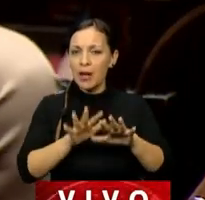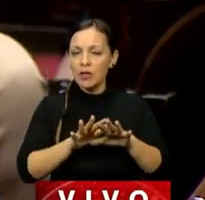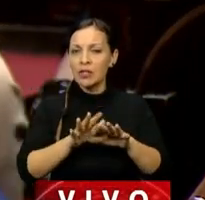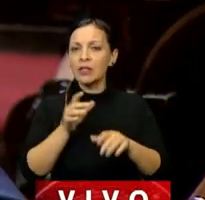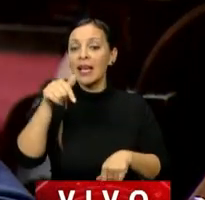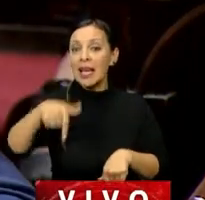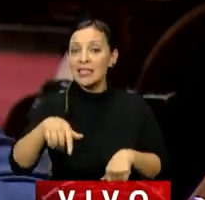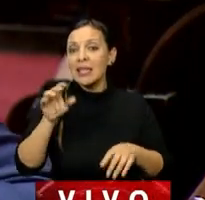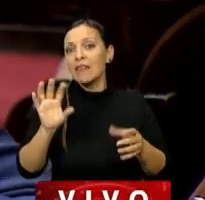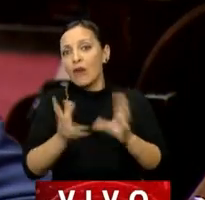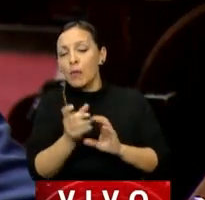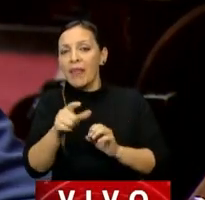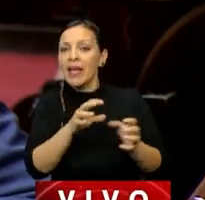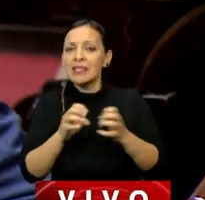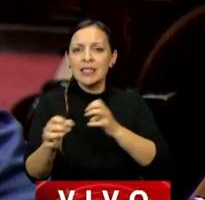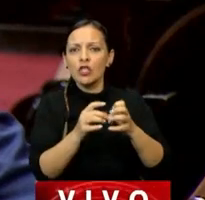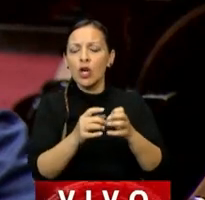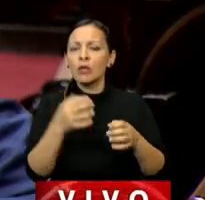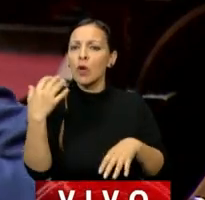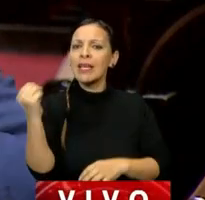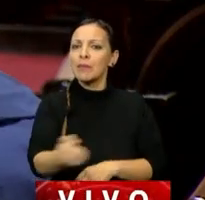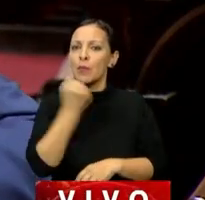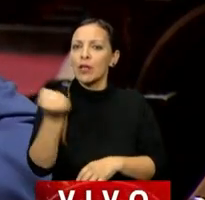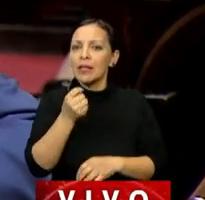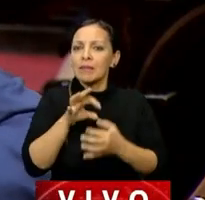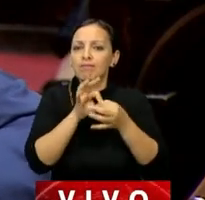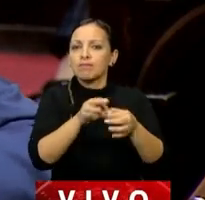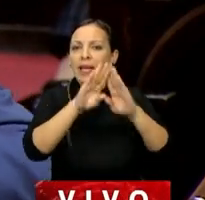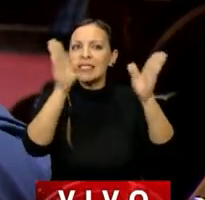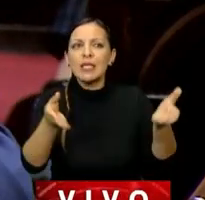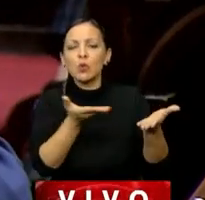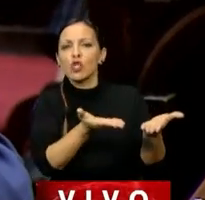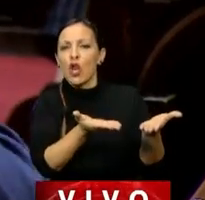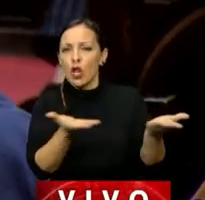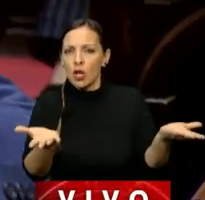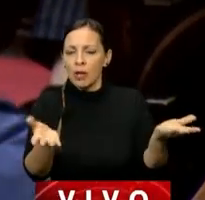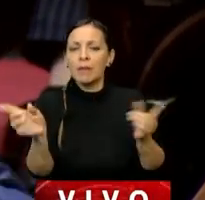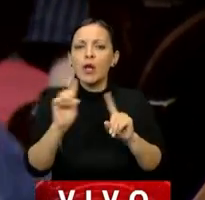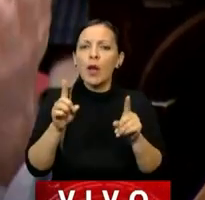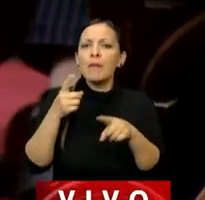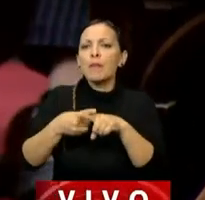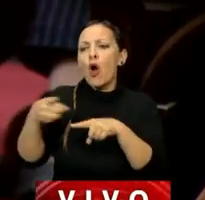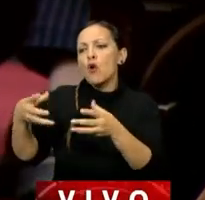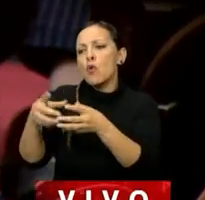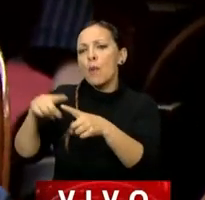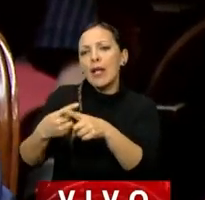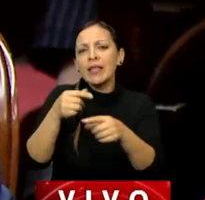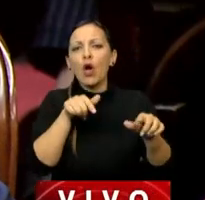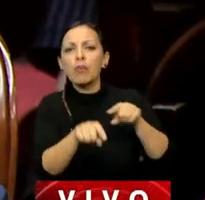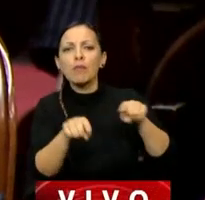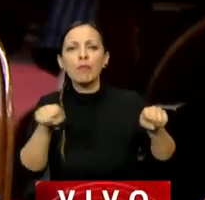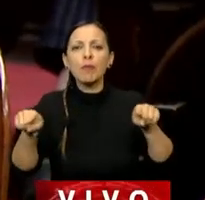sesiones son momentos de enorme relevancia institucional y no es porque la coalición cívica- o muchos de nosotros